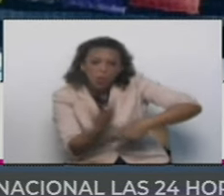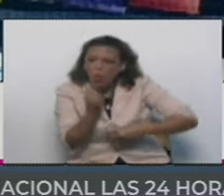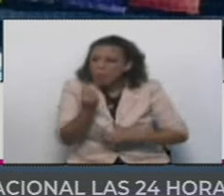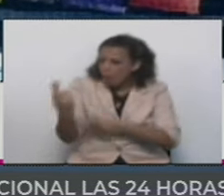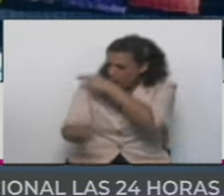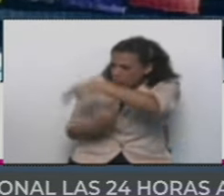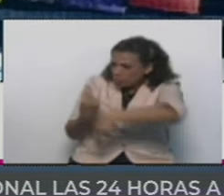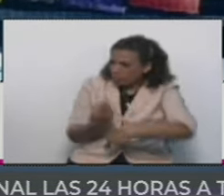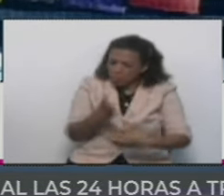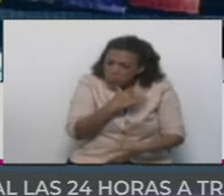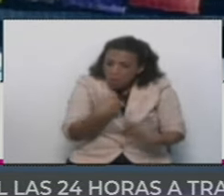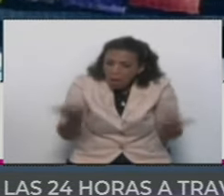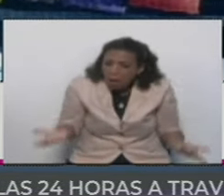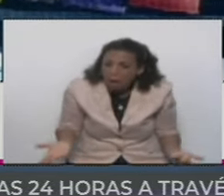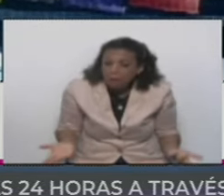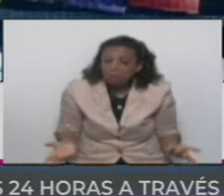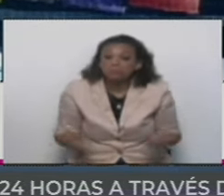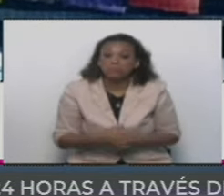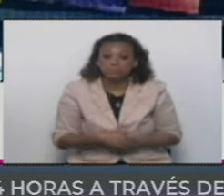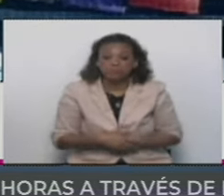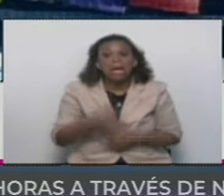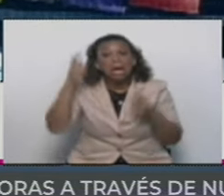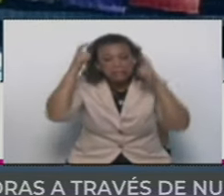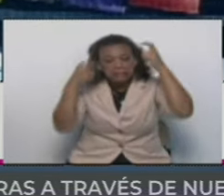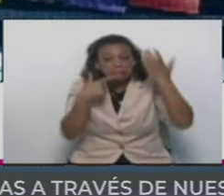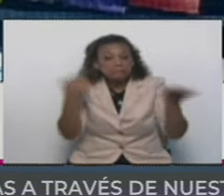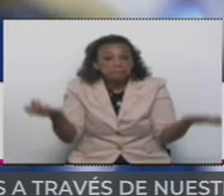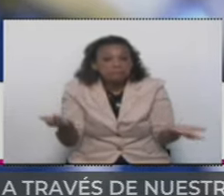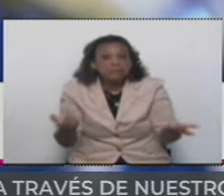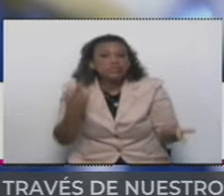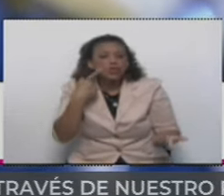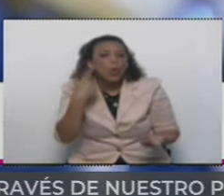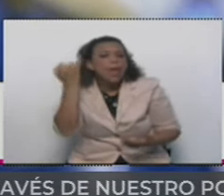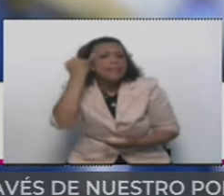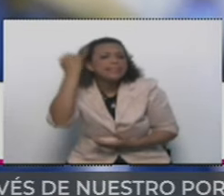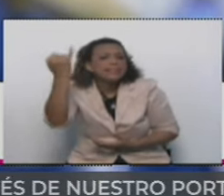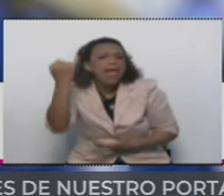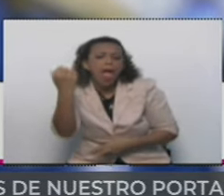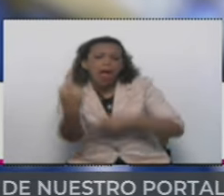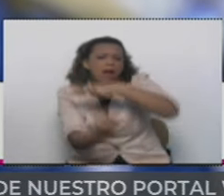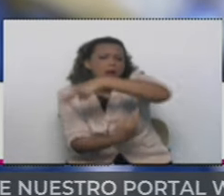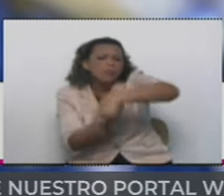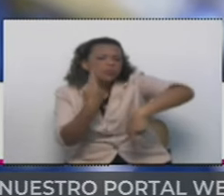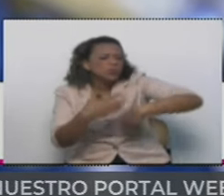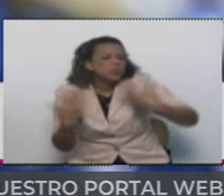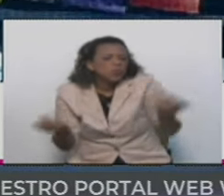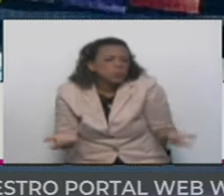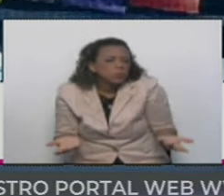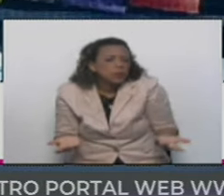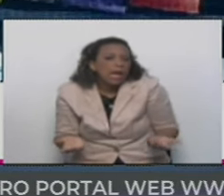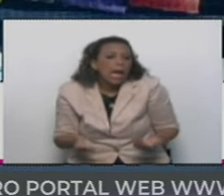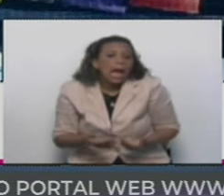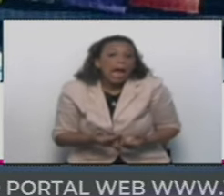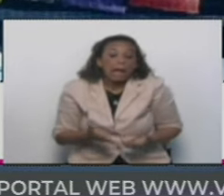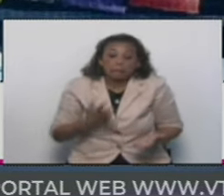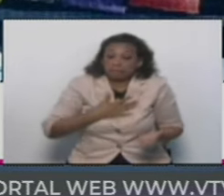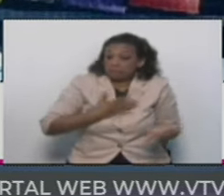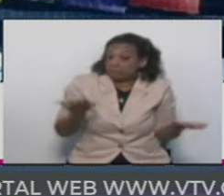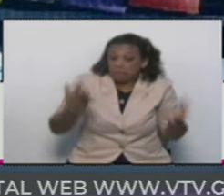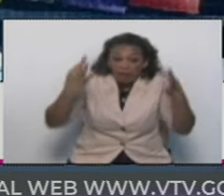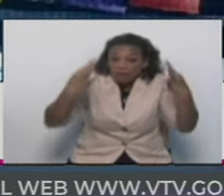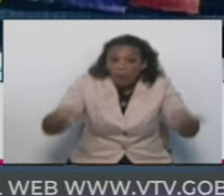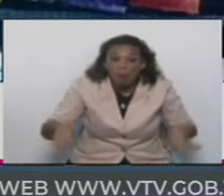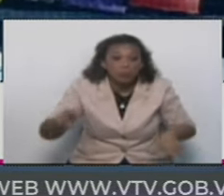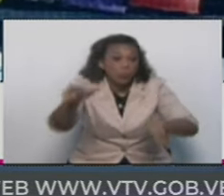no hay revolución, decía Hugo Chávez. ¿Y de dónde viene la teoría revolucionaria? De la praxis, de la